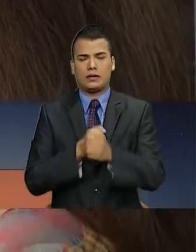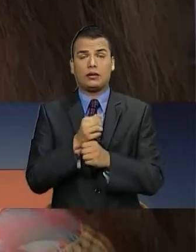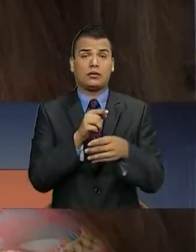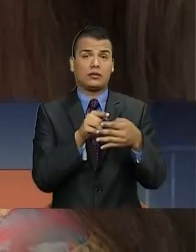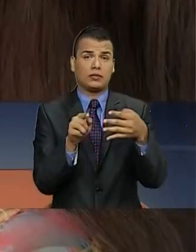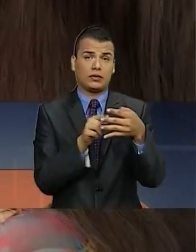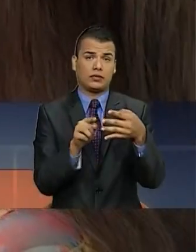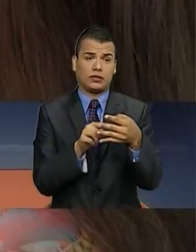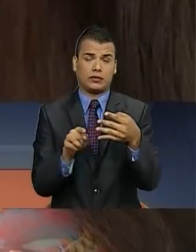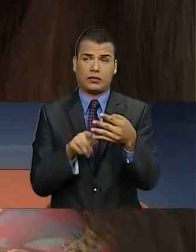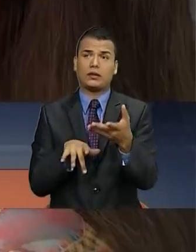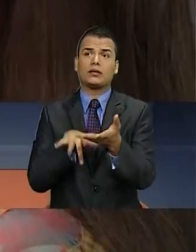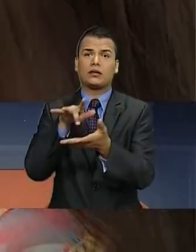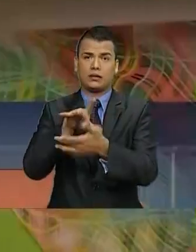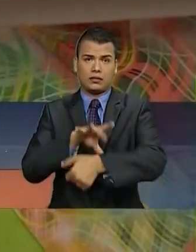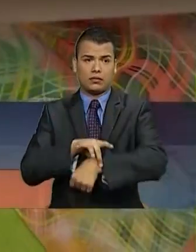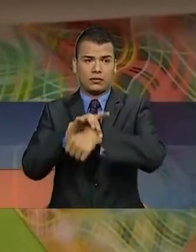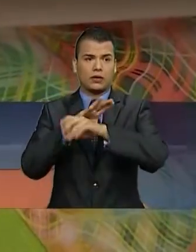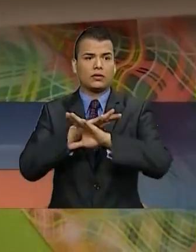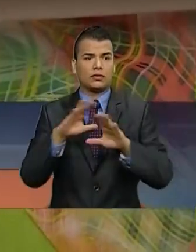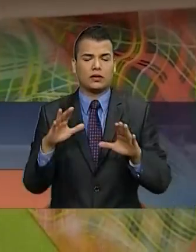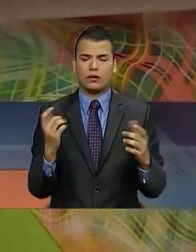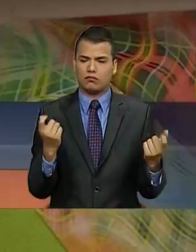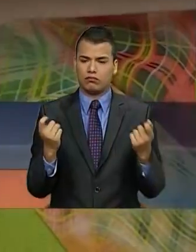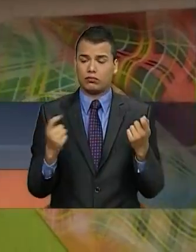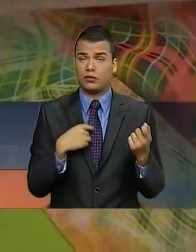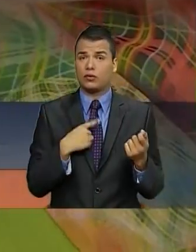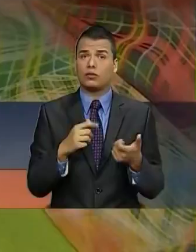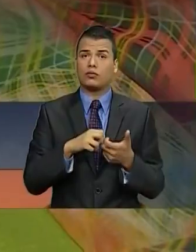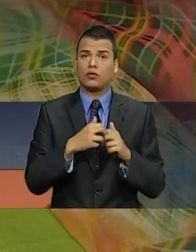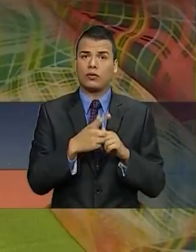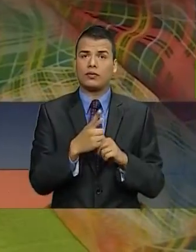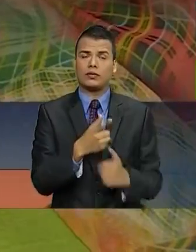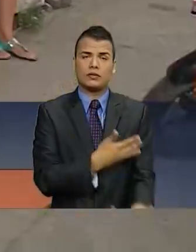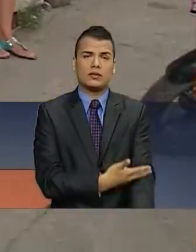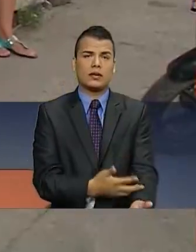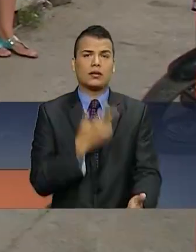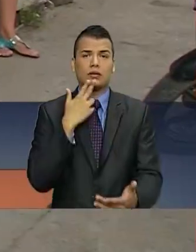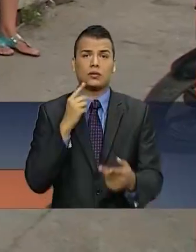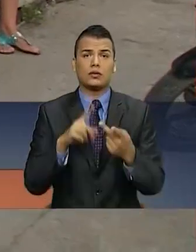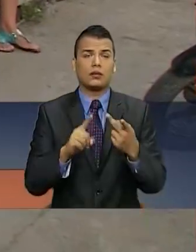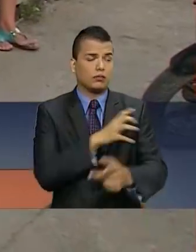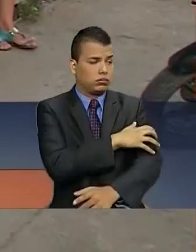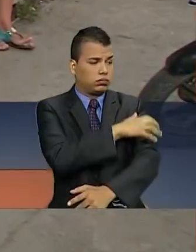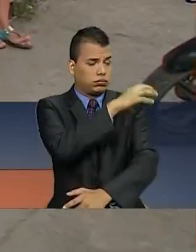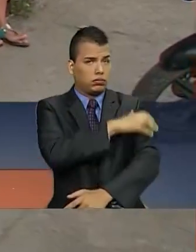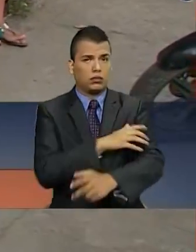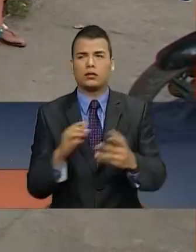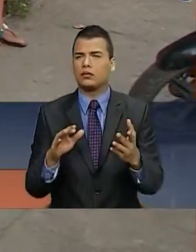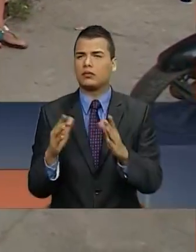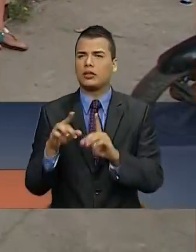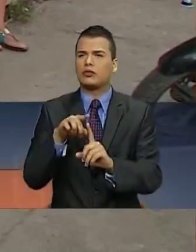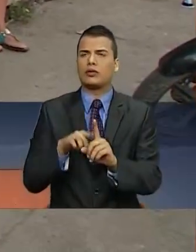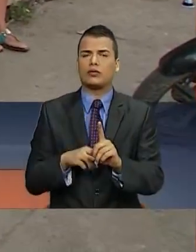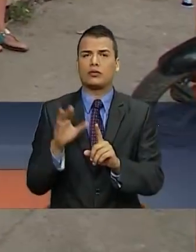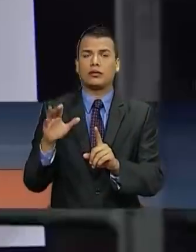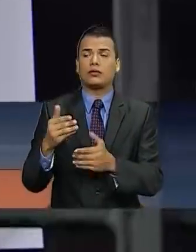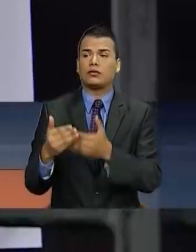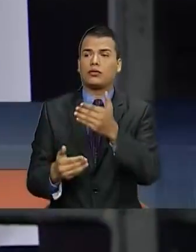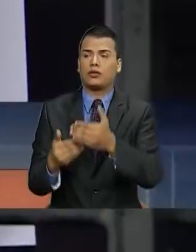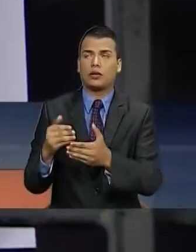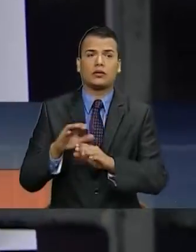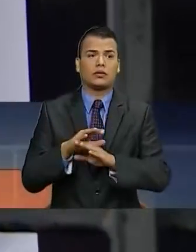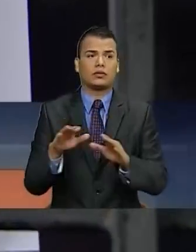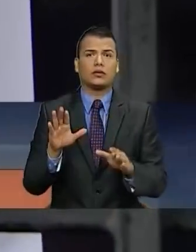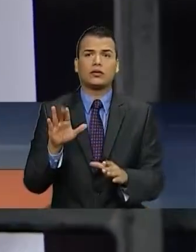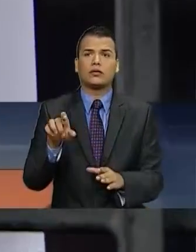al médico para que le realicen el control de su problema de diabetes e hipertensión. Dice que desde hace cerca de un mes, este procedimiento tiene